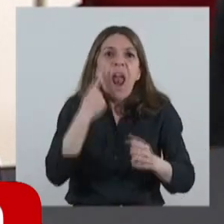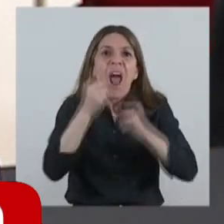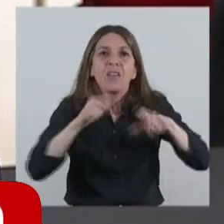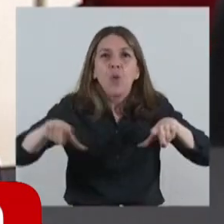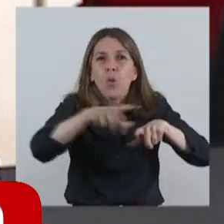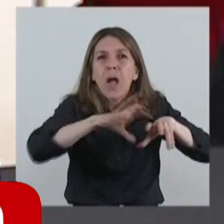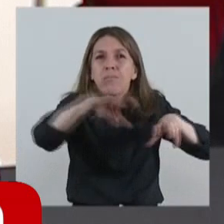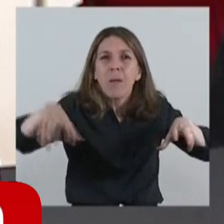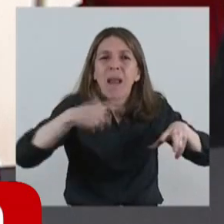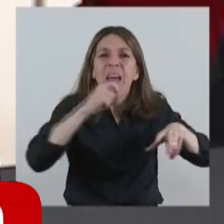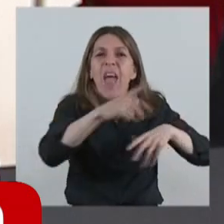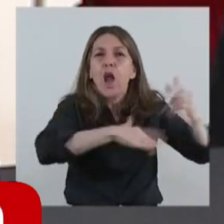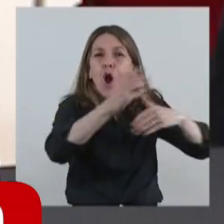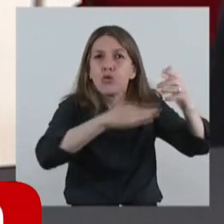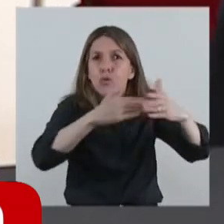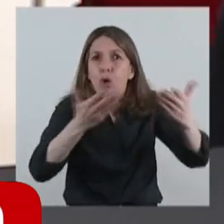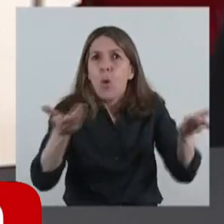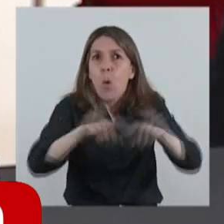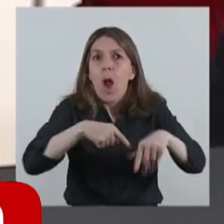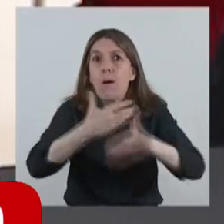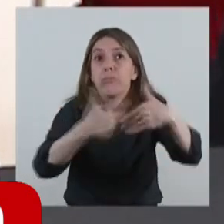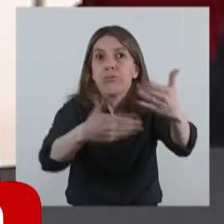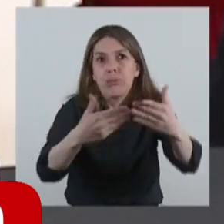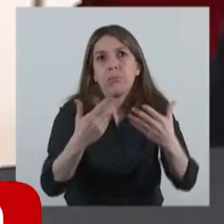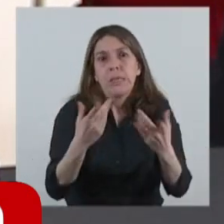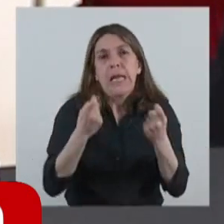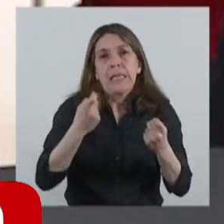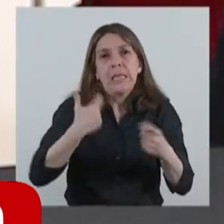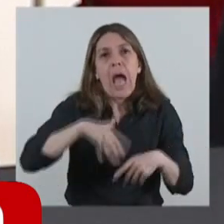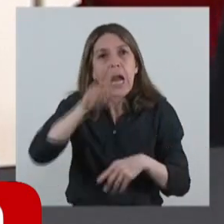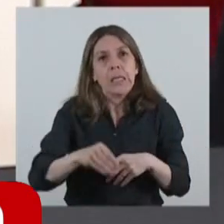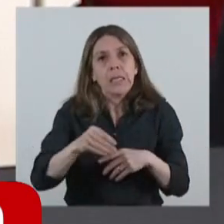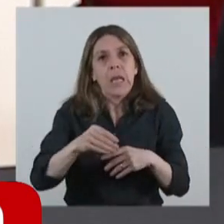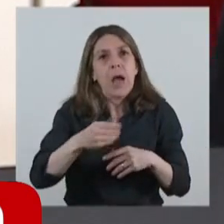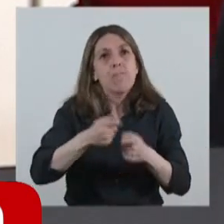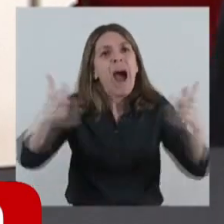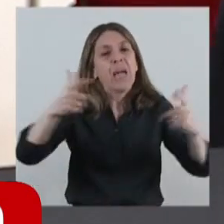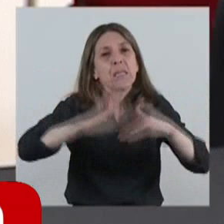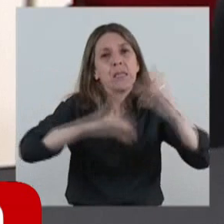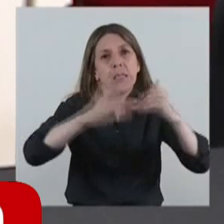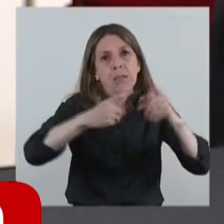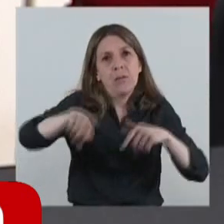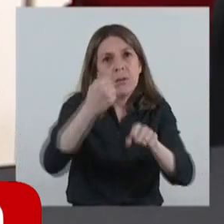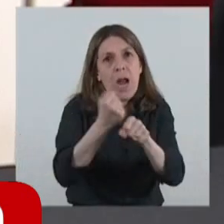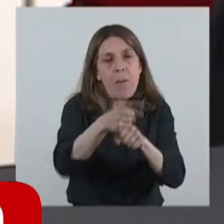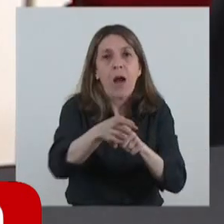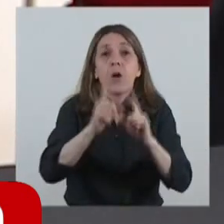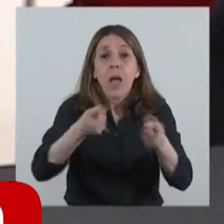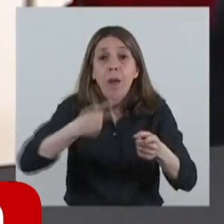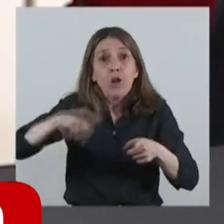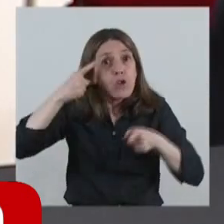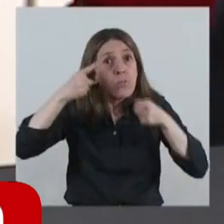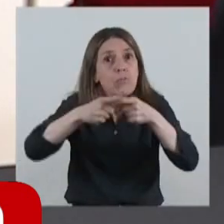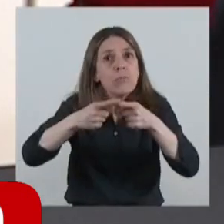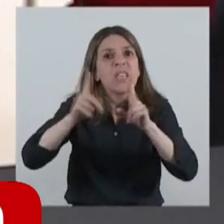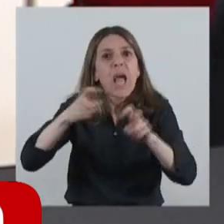y genere la reconstrucción de la economía que el país necesita. Pero por sobre todas las cosas tenemos gran expectativa en el